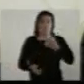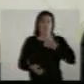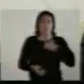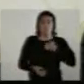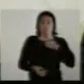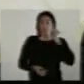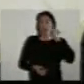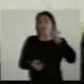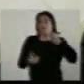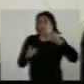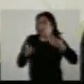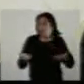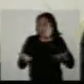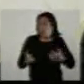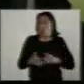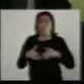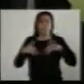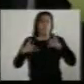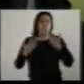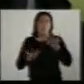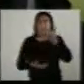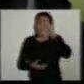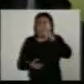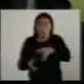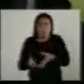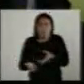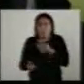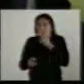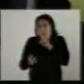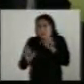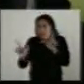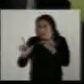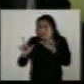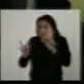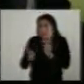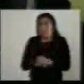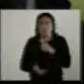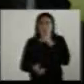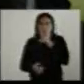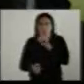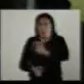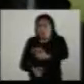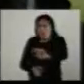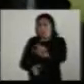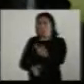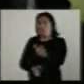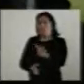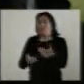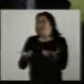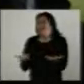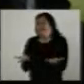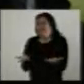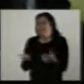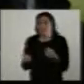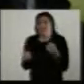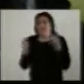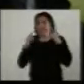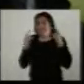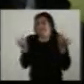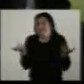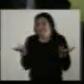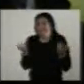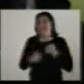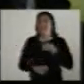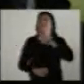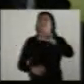Yo, si soy sordo, no puedo enterarme por el noticiero de la televisión subiendo el volumen, porque no me